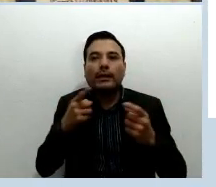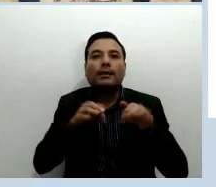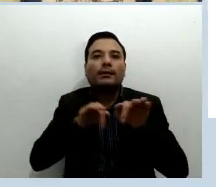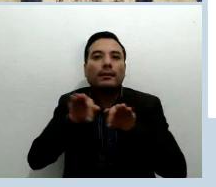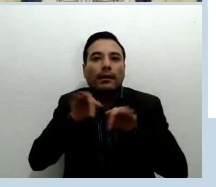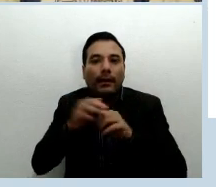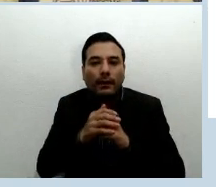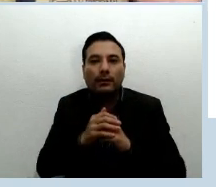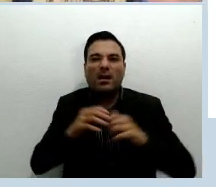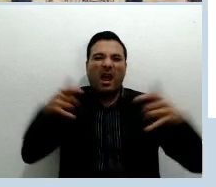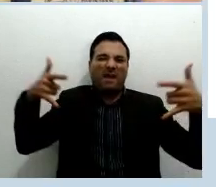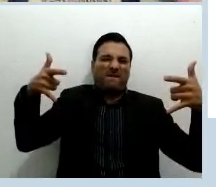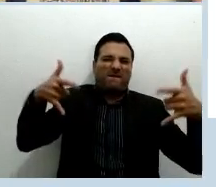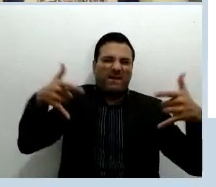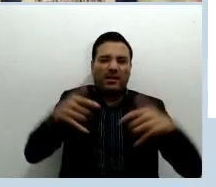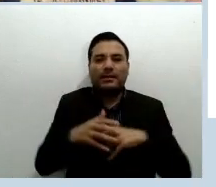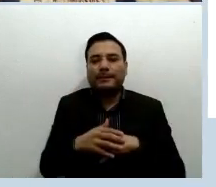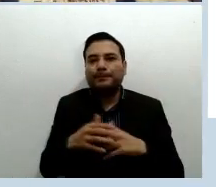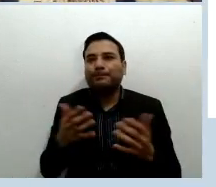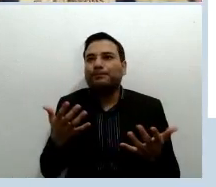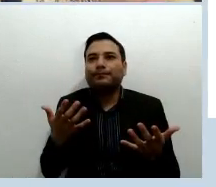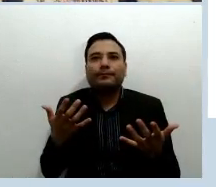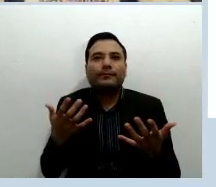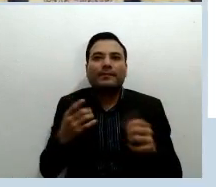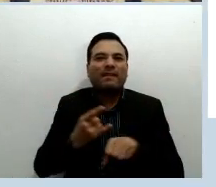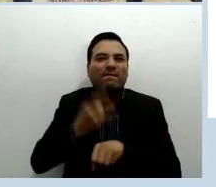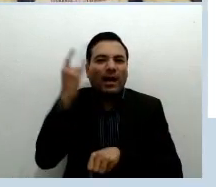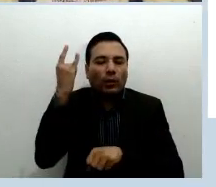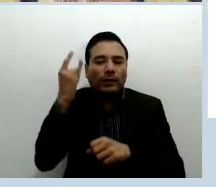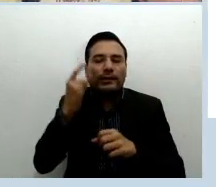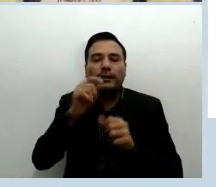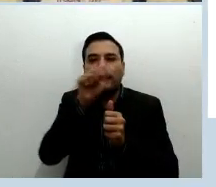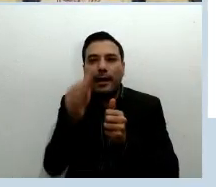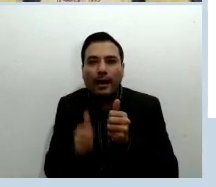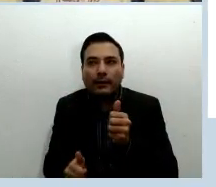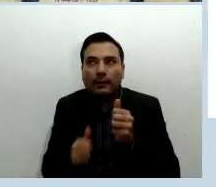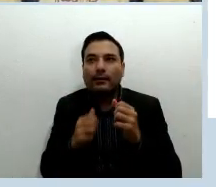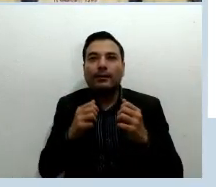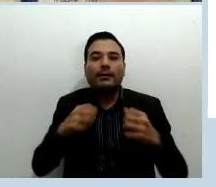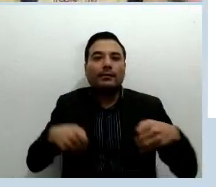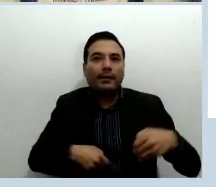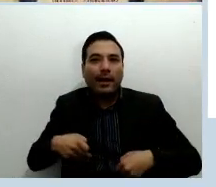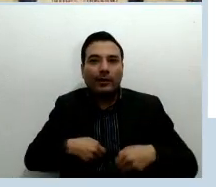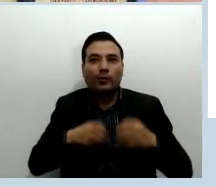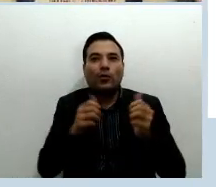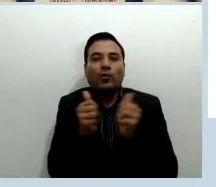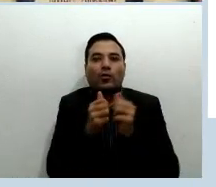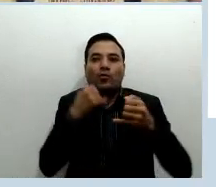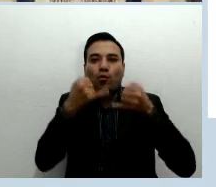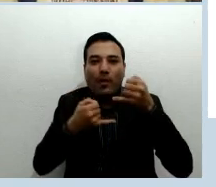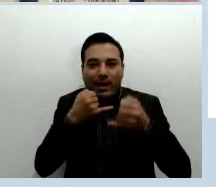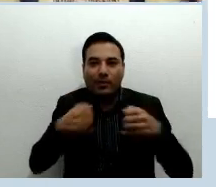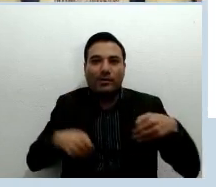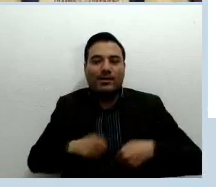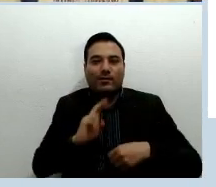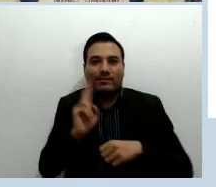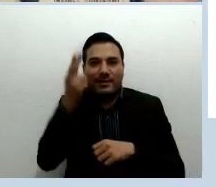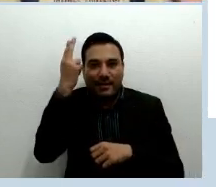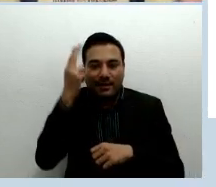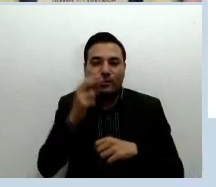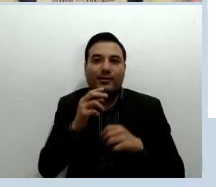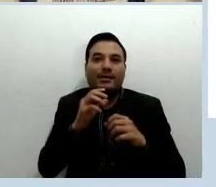relaciones en el teatro fraude en el arte lo lúdico del teatro teatro universitario ciencia